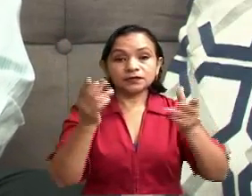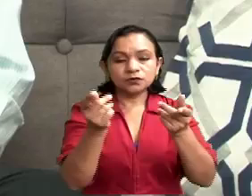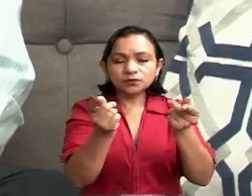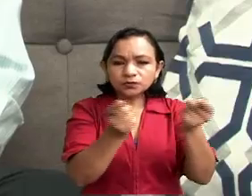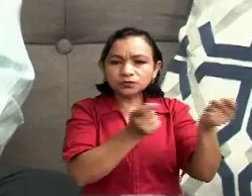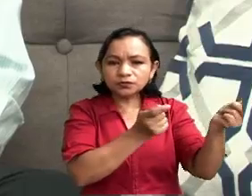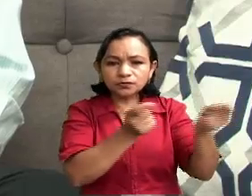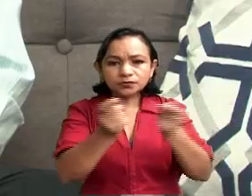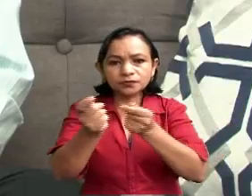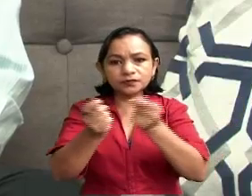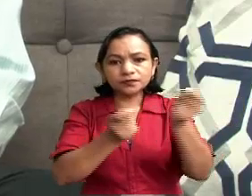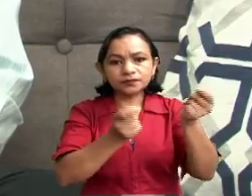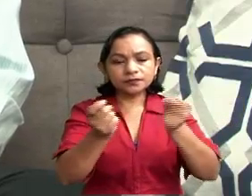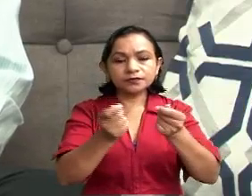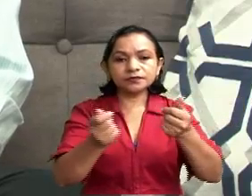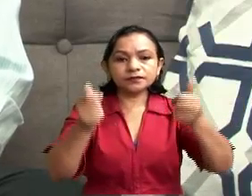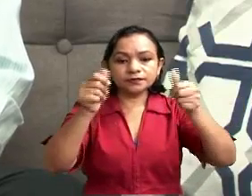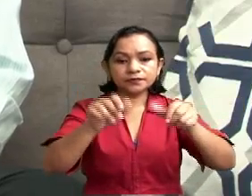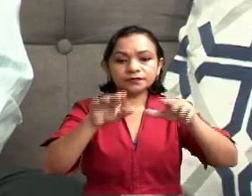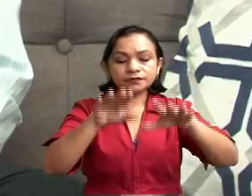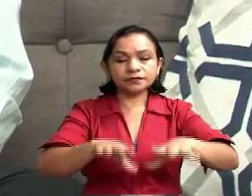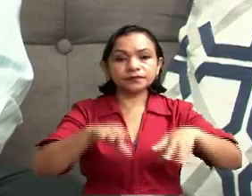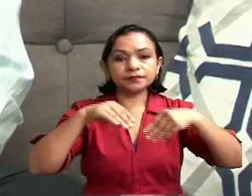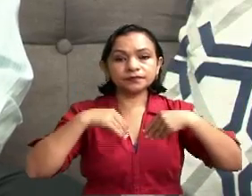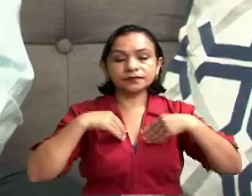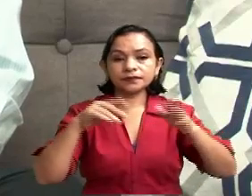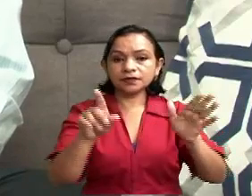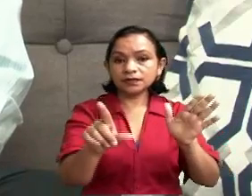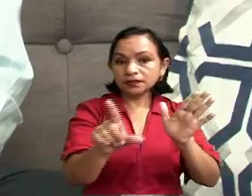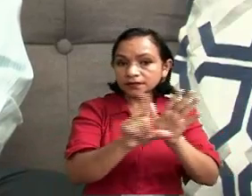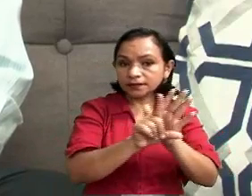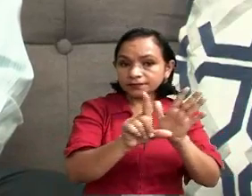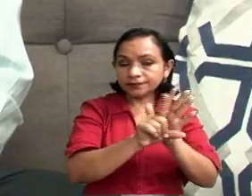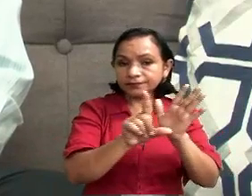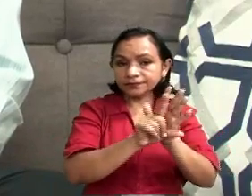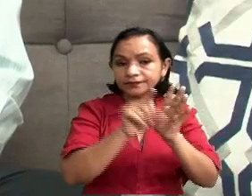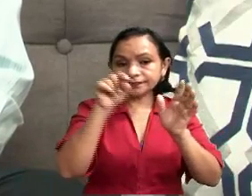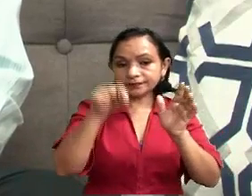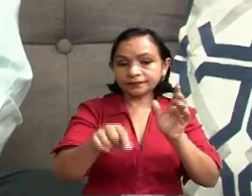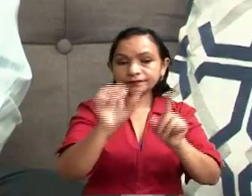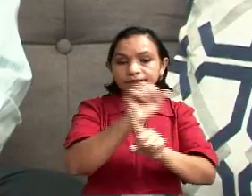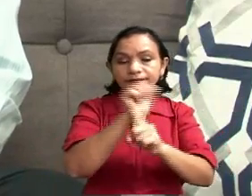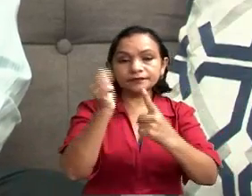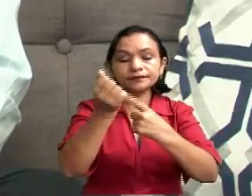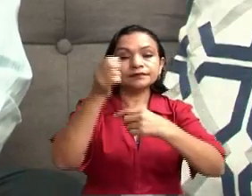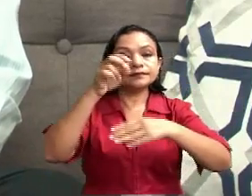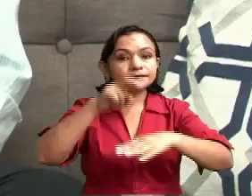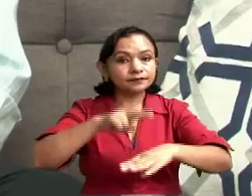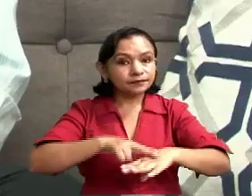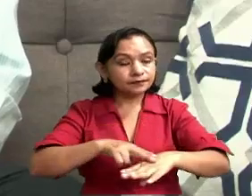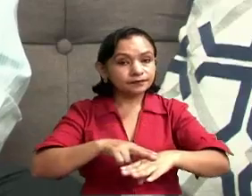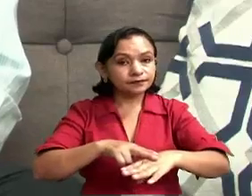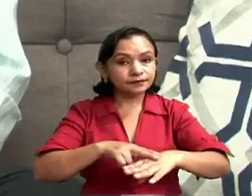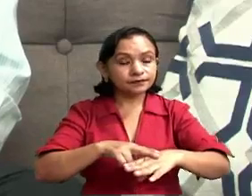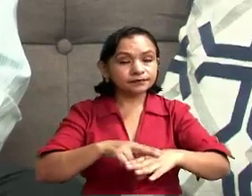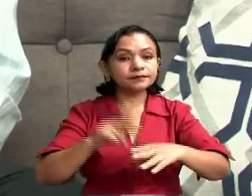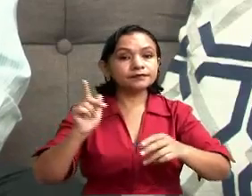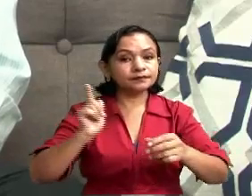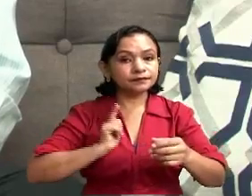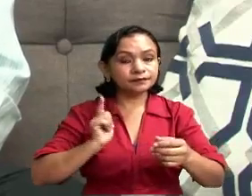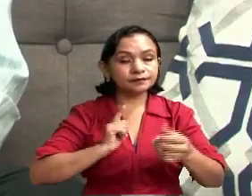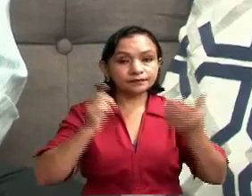regulaciones y con aprobación de leyes específicas aquí en la Asamblea Nacional, medidas que tienen que